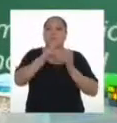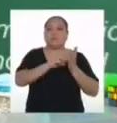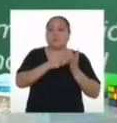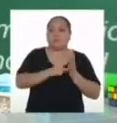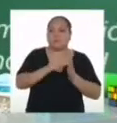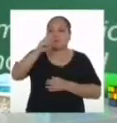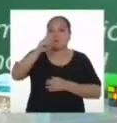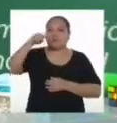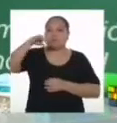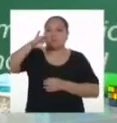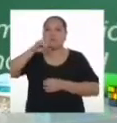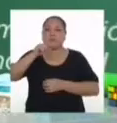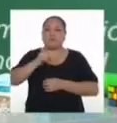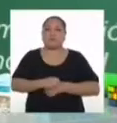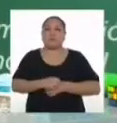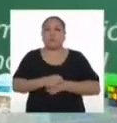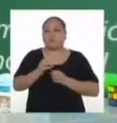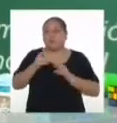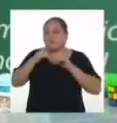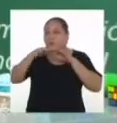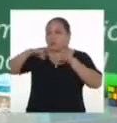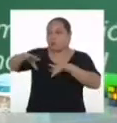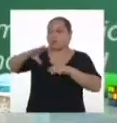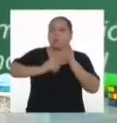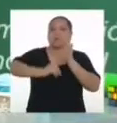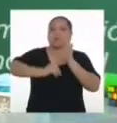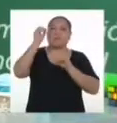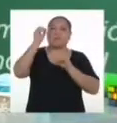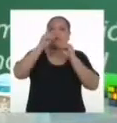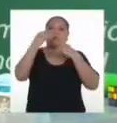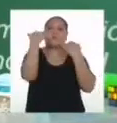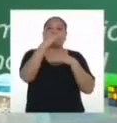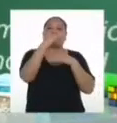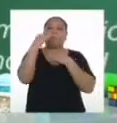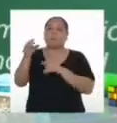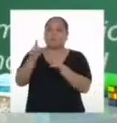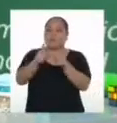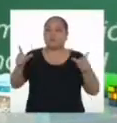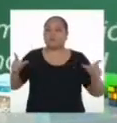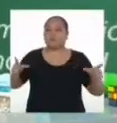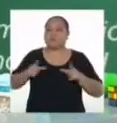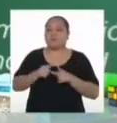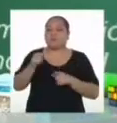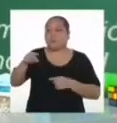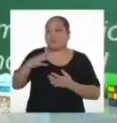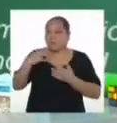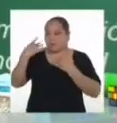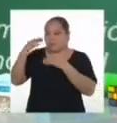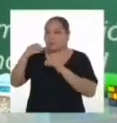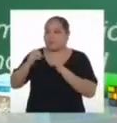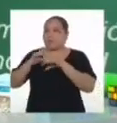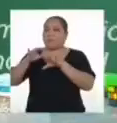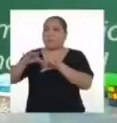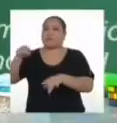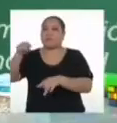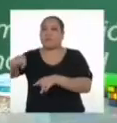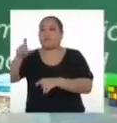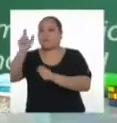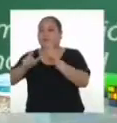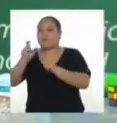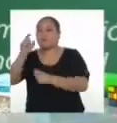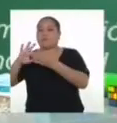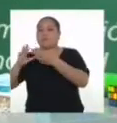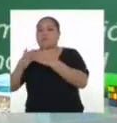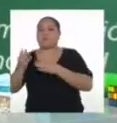quiere decir que las cuencas influyen en el desarrollo, porque establecen los límites del territorio donde va a tener influencia, y ahí se va a